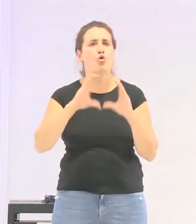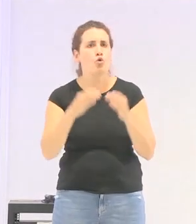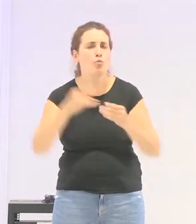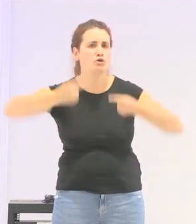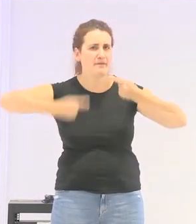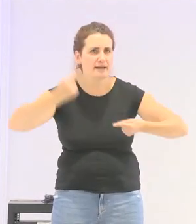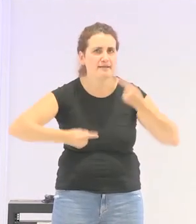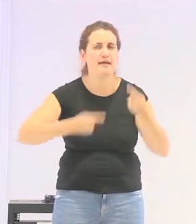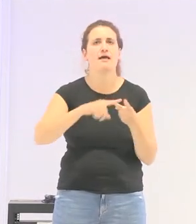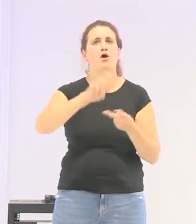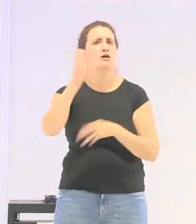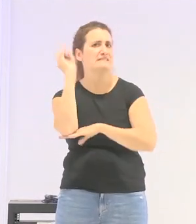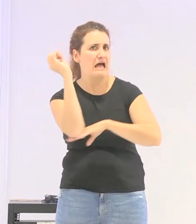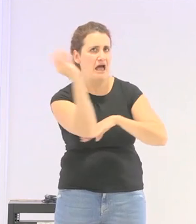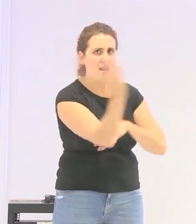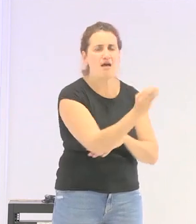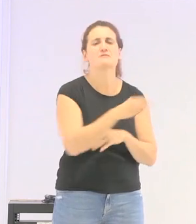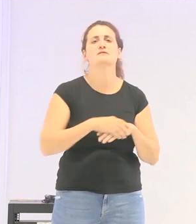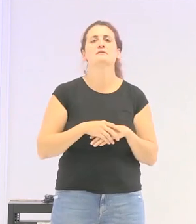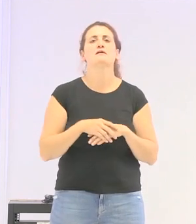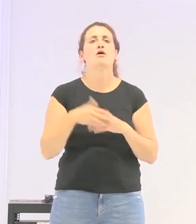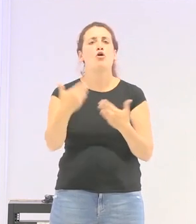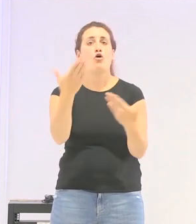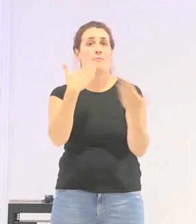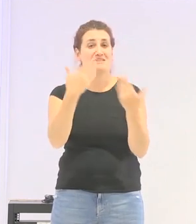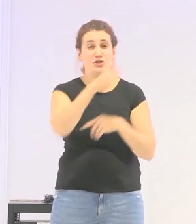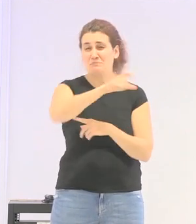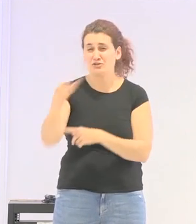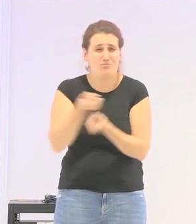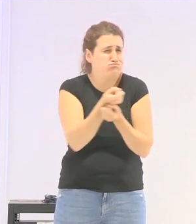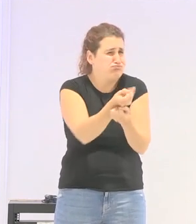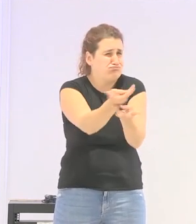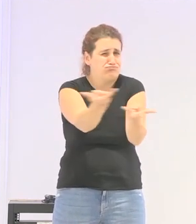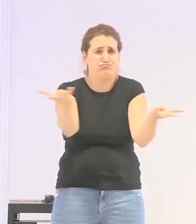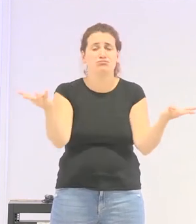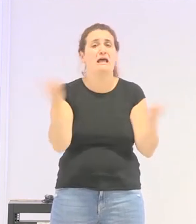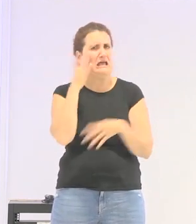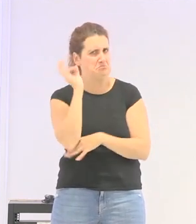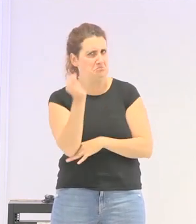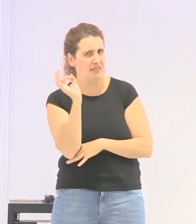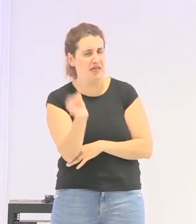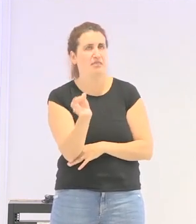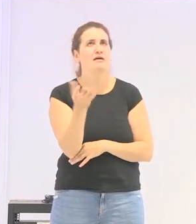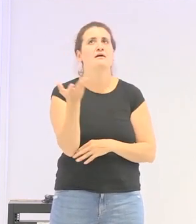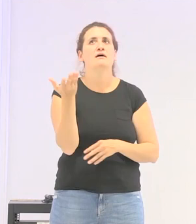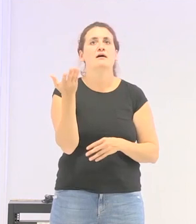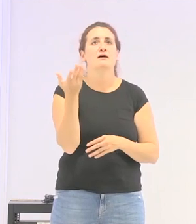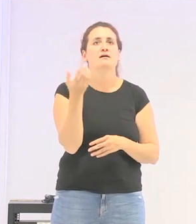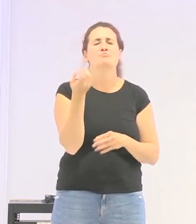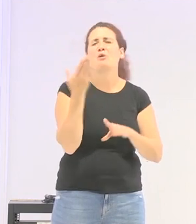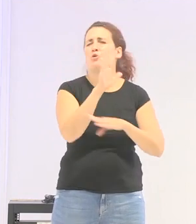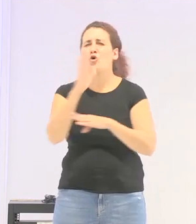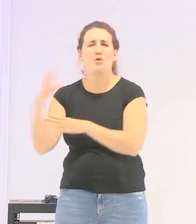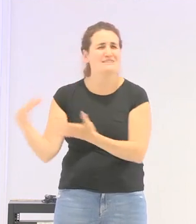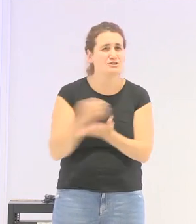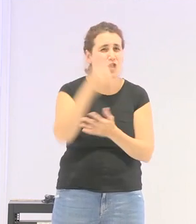base, en otras charlas, en conversaciones con gente muy diversa, y evidentemente todas las, digamos, propuestas o